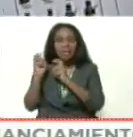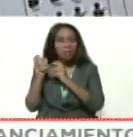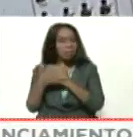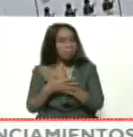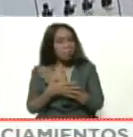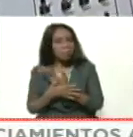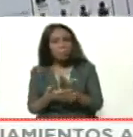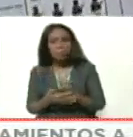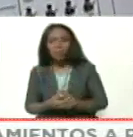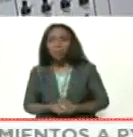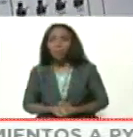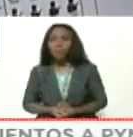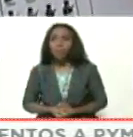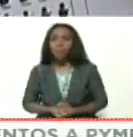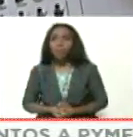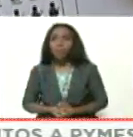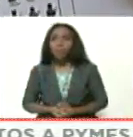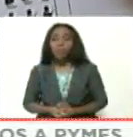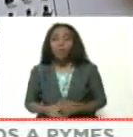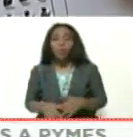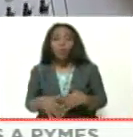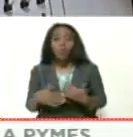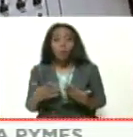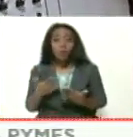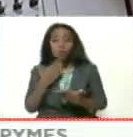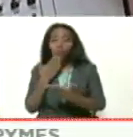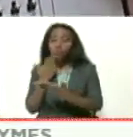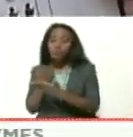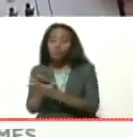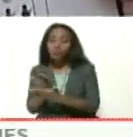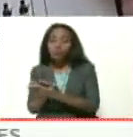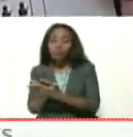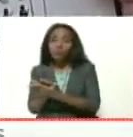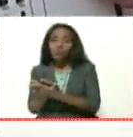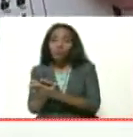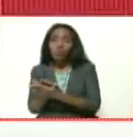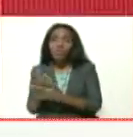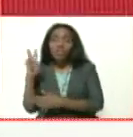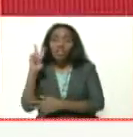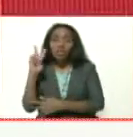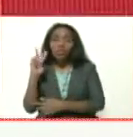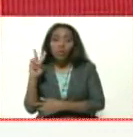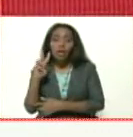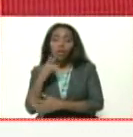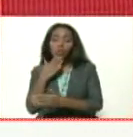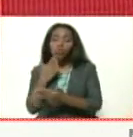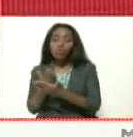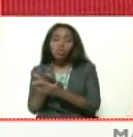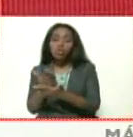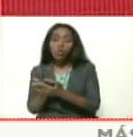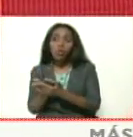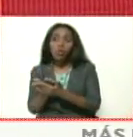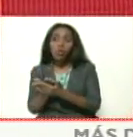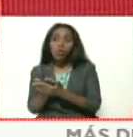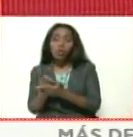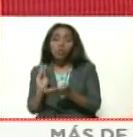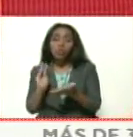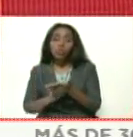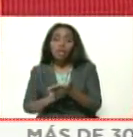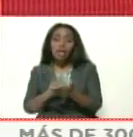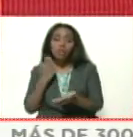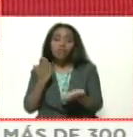Duque? Cuando se te solicitó, cuando Venezuela te solicitó que se estableciera la